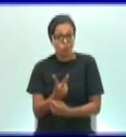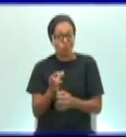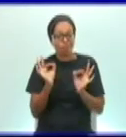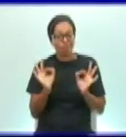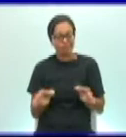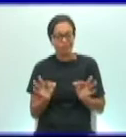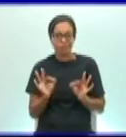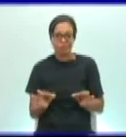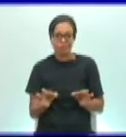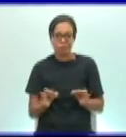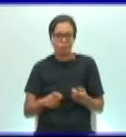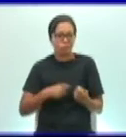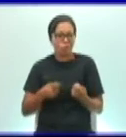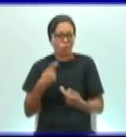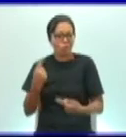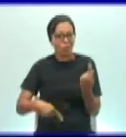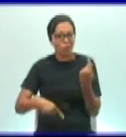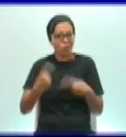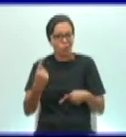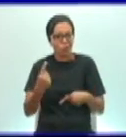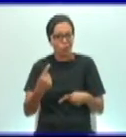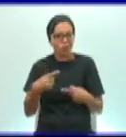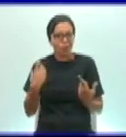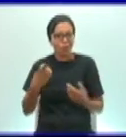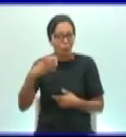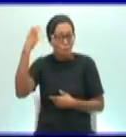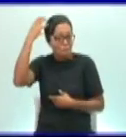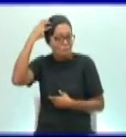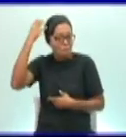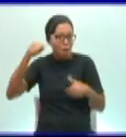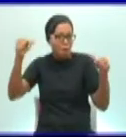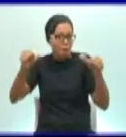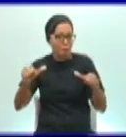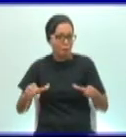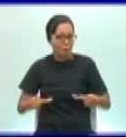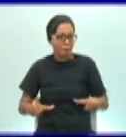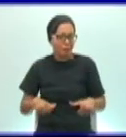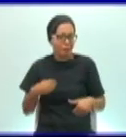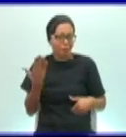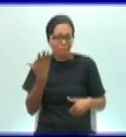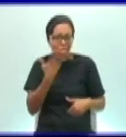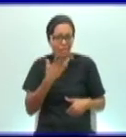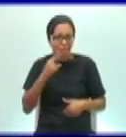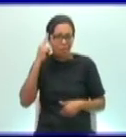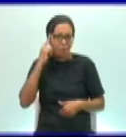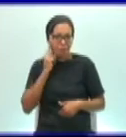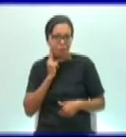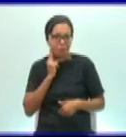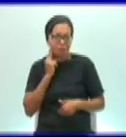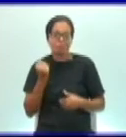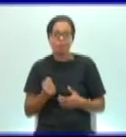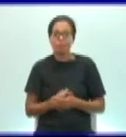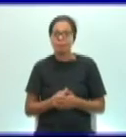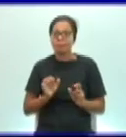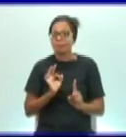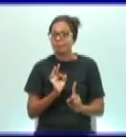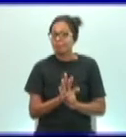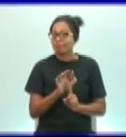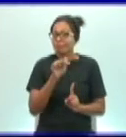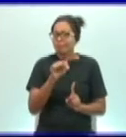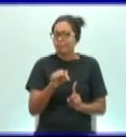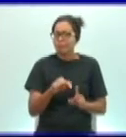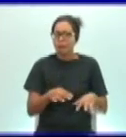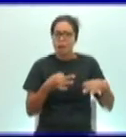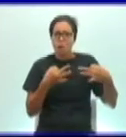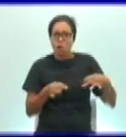la tiranía de Batista. Y por eso hablamos, abrió el camino a la unidad. A partir de aquí, en la lucha insurreccional hay varios documentos que ustedes